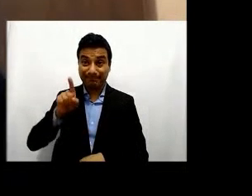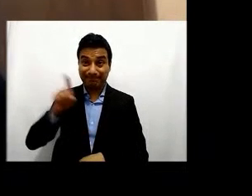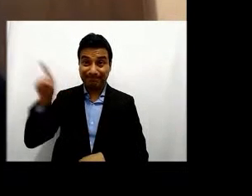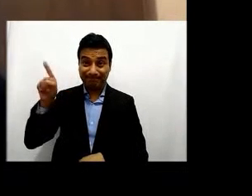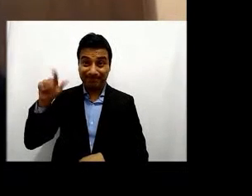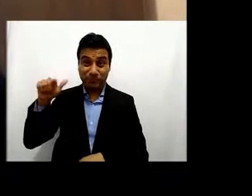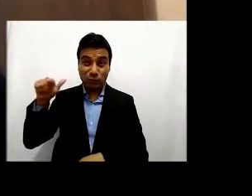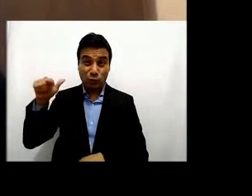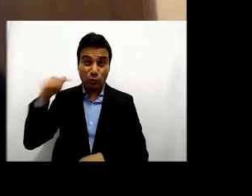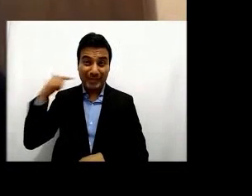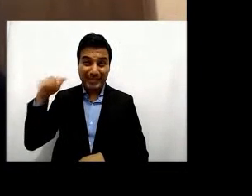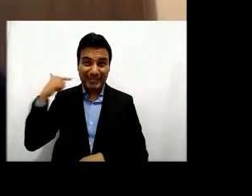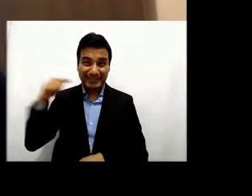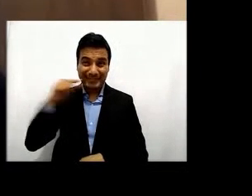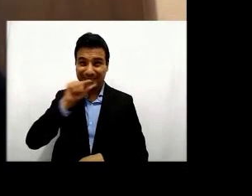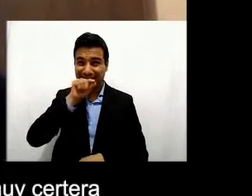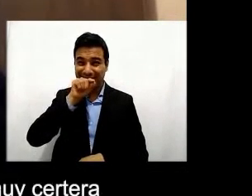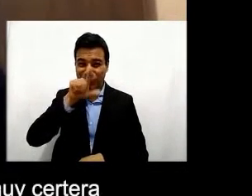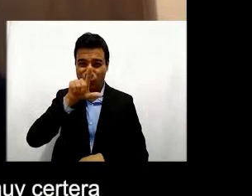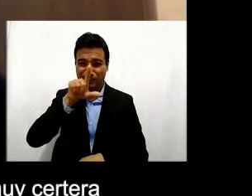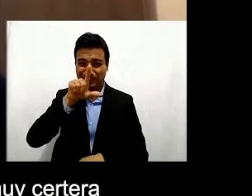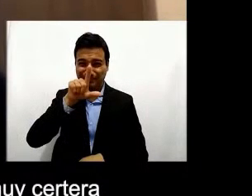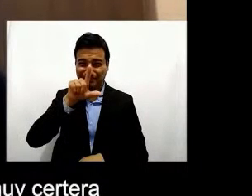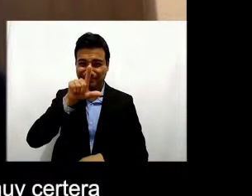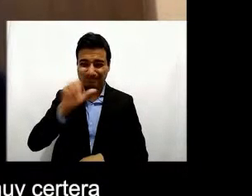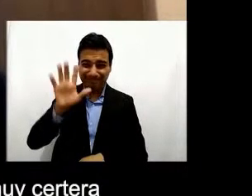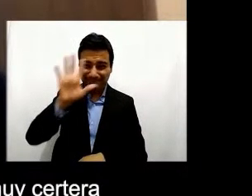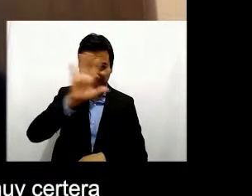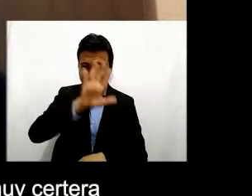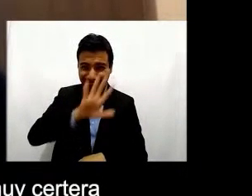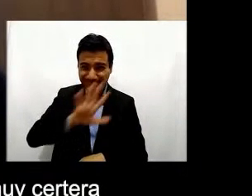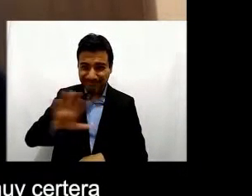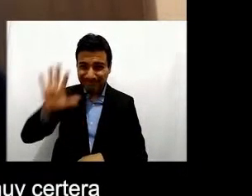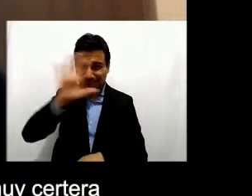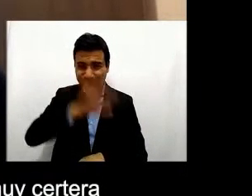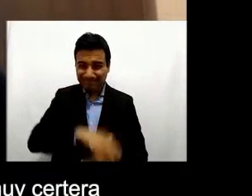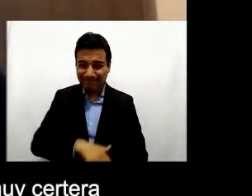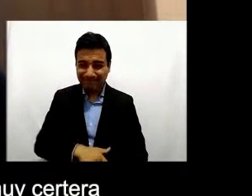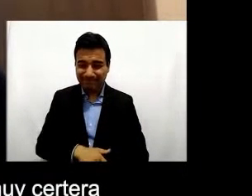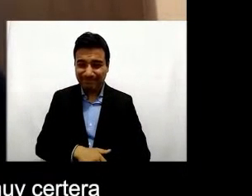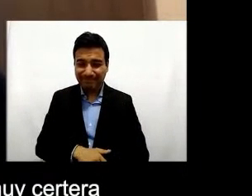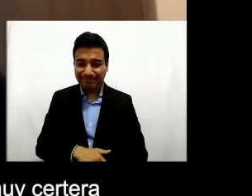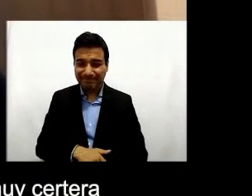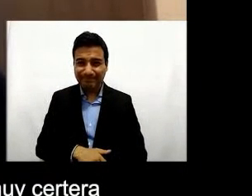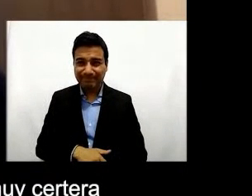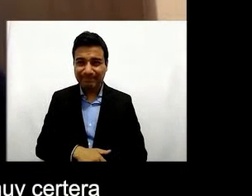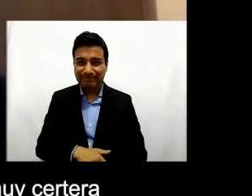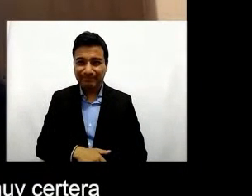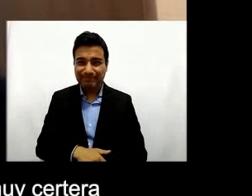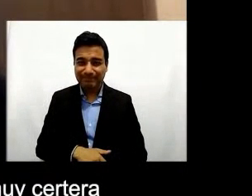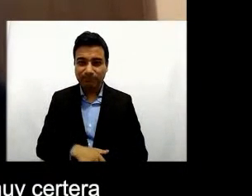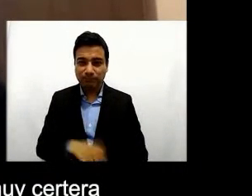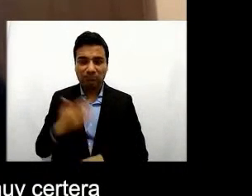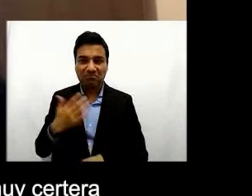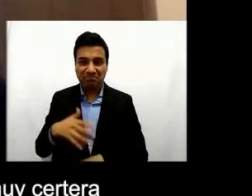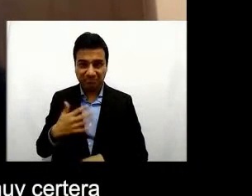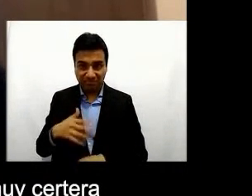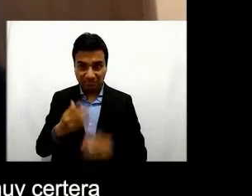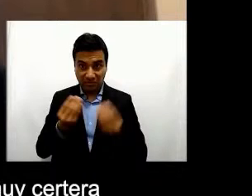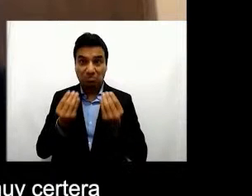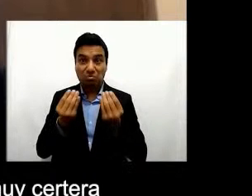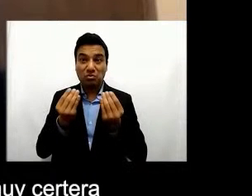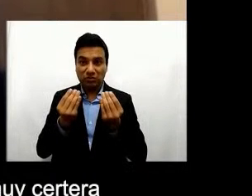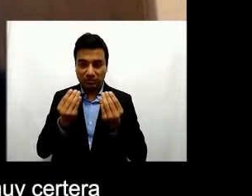y en Jalisco en general que respondieron a la contingencia de manera muy, muy, muy certera, como es el ejemplo de